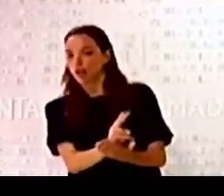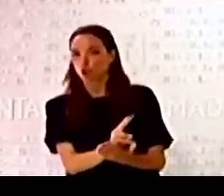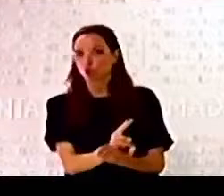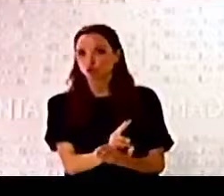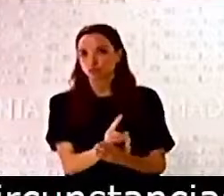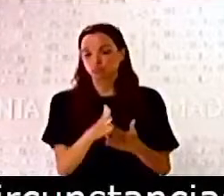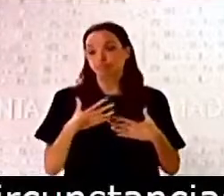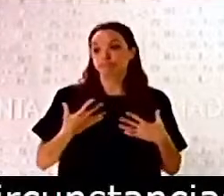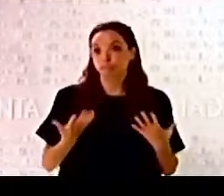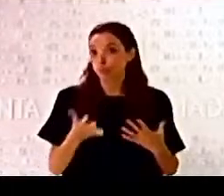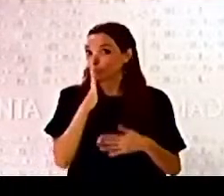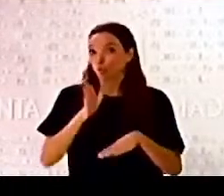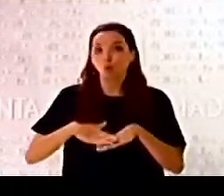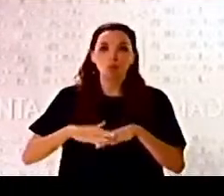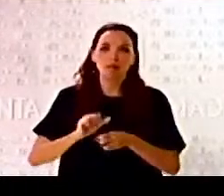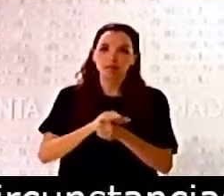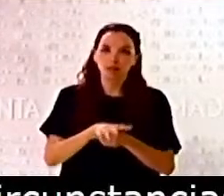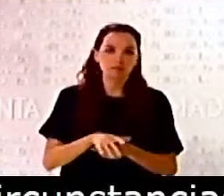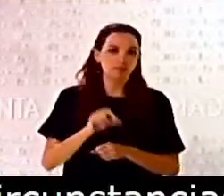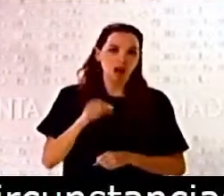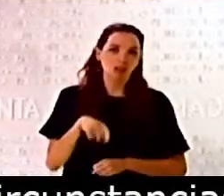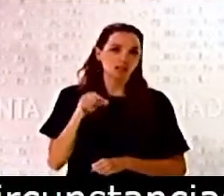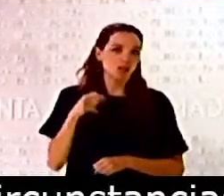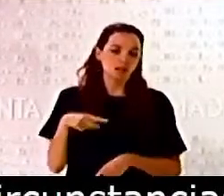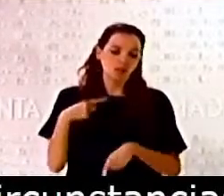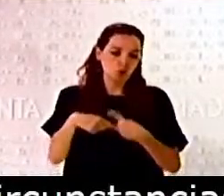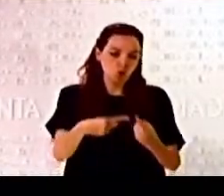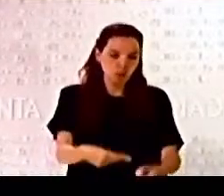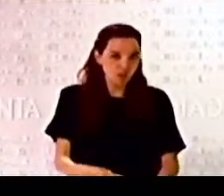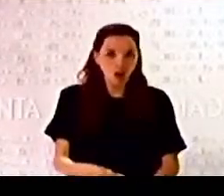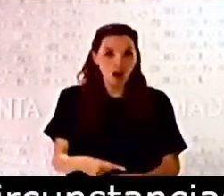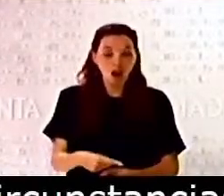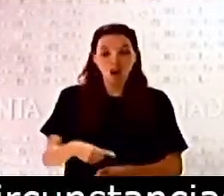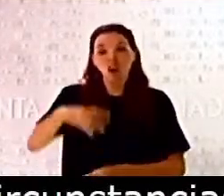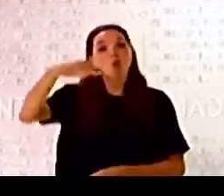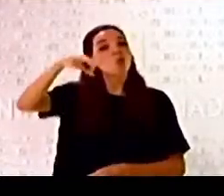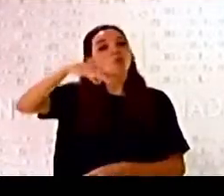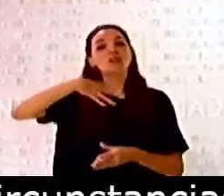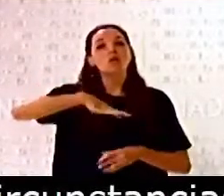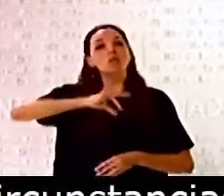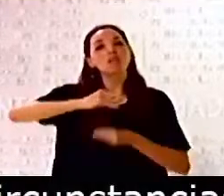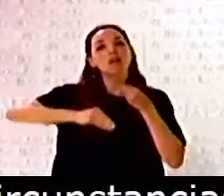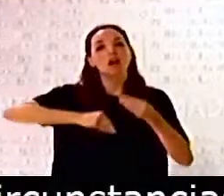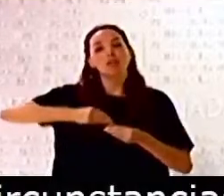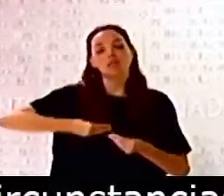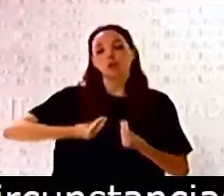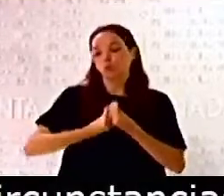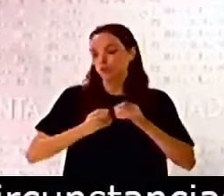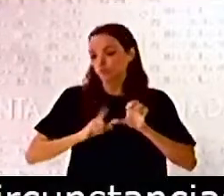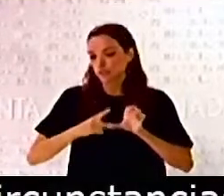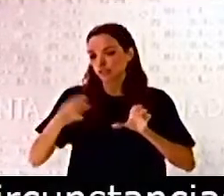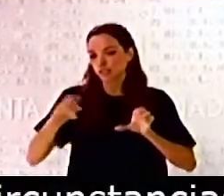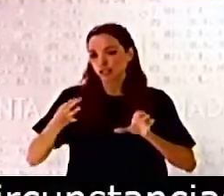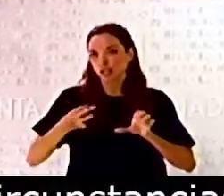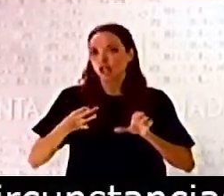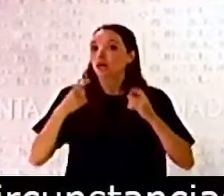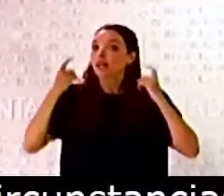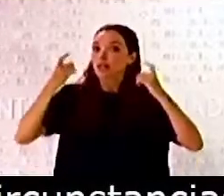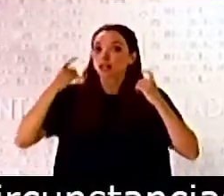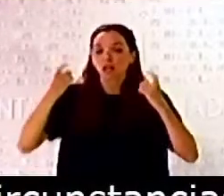está sometiendo la pandemia diariamente, lo único que podemos hacer es ser lo más humilde